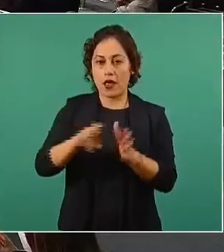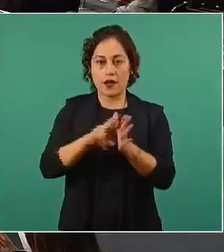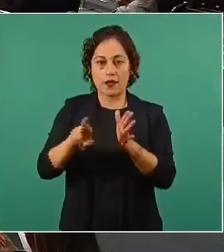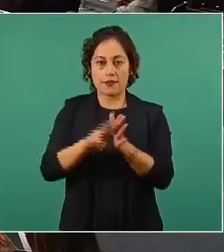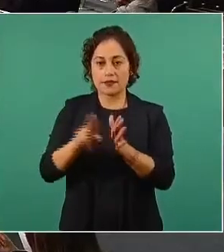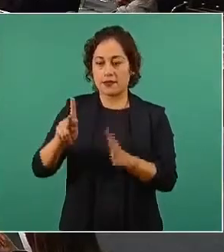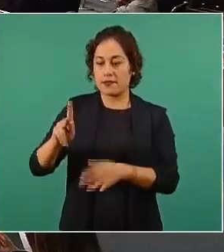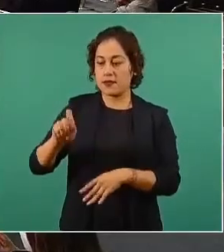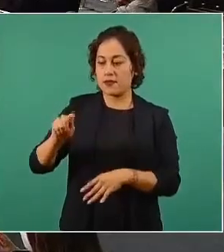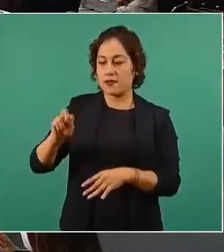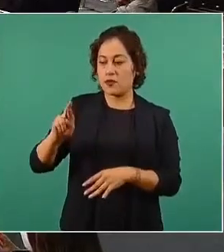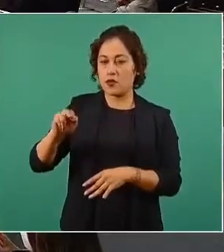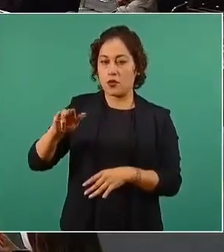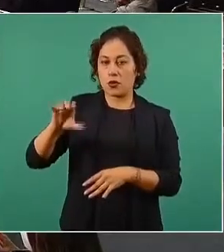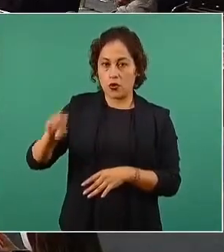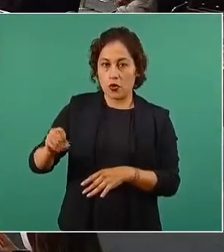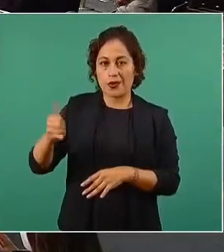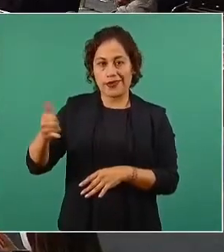Petróleo y Energía.